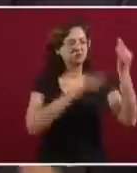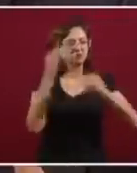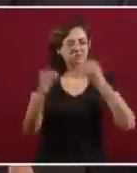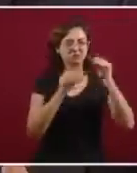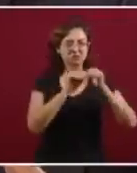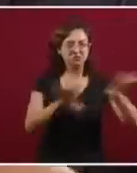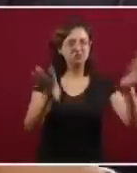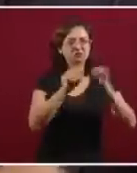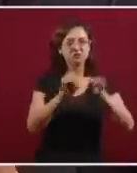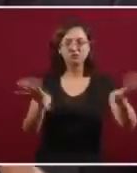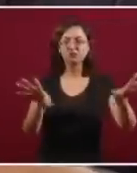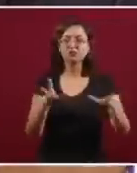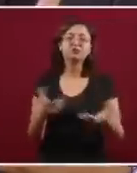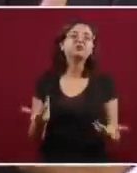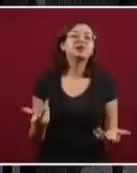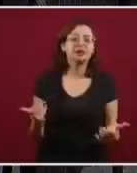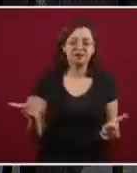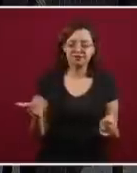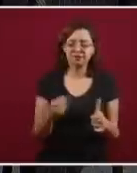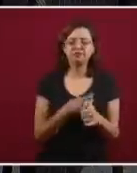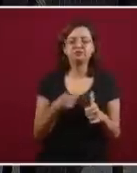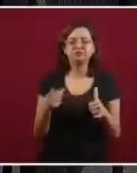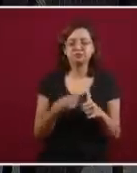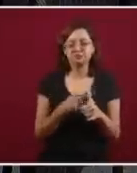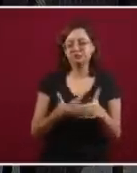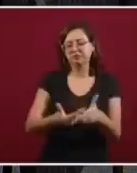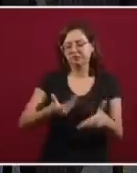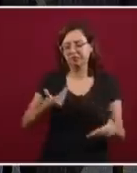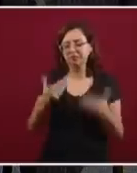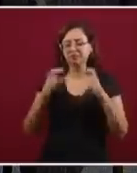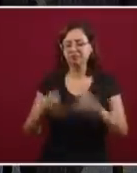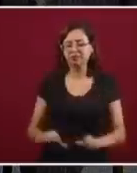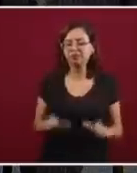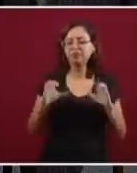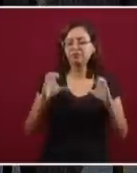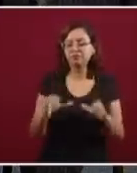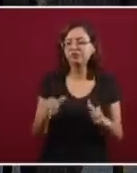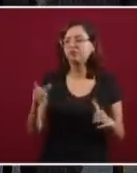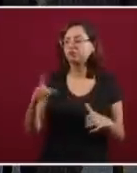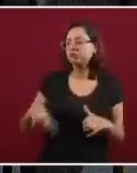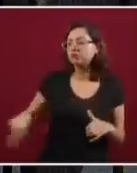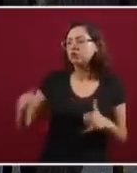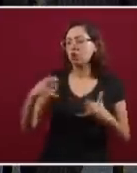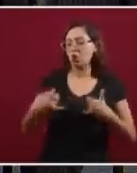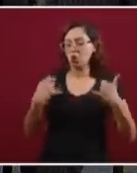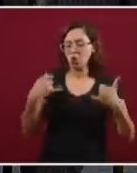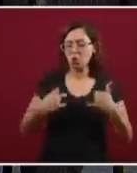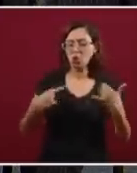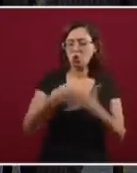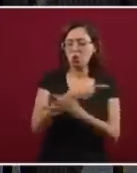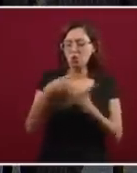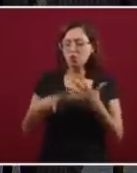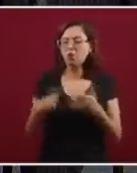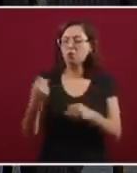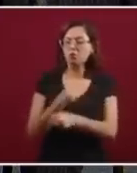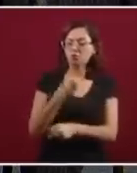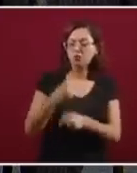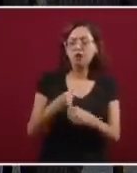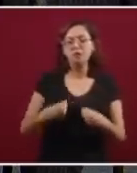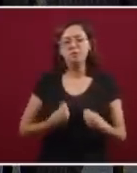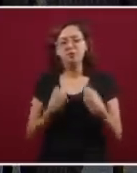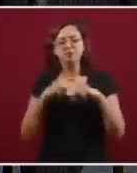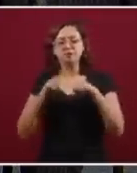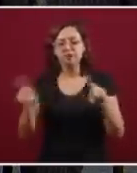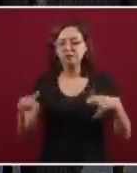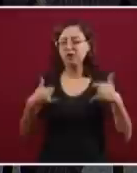atendiendo primero lo preventivo dando opciones dando alternativas otro modelo de vida atención a